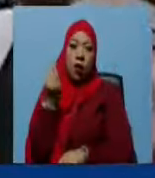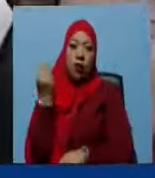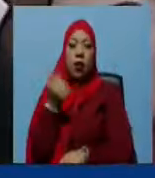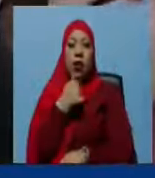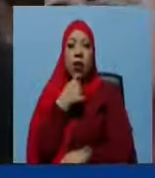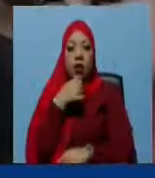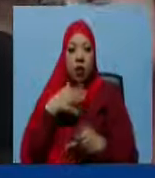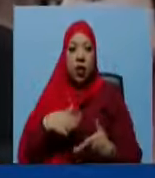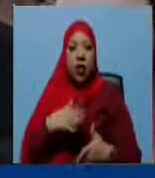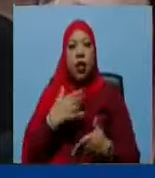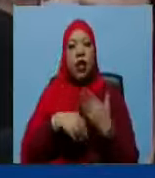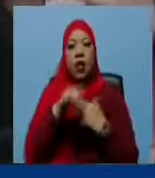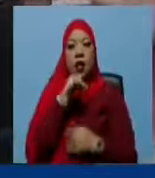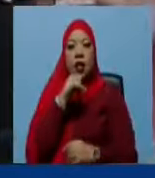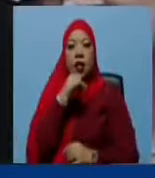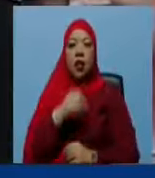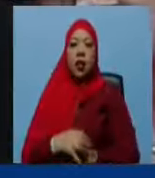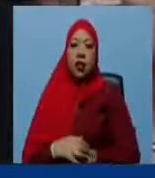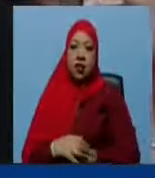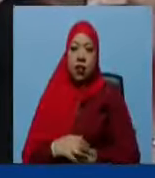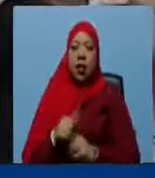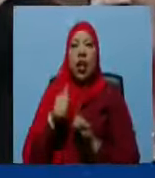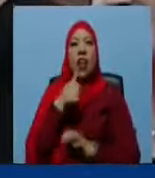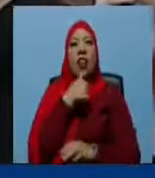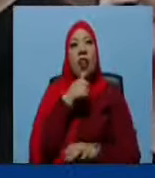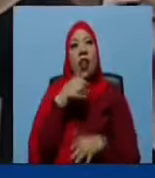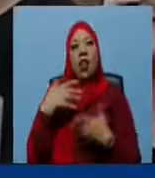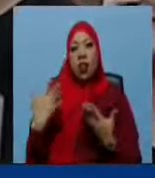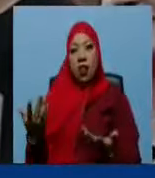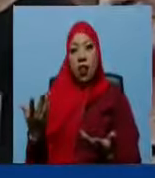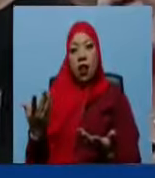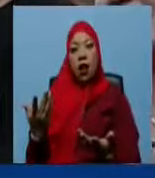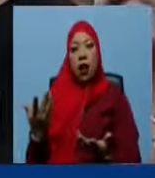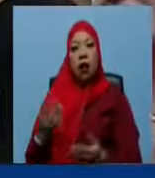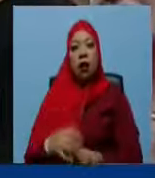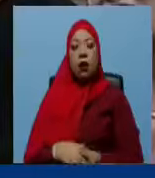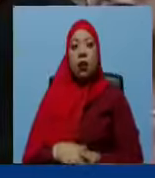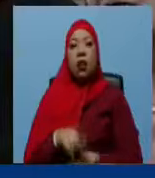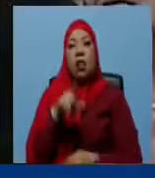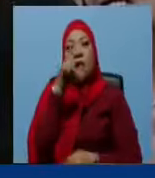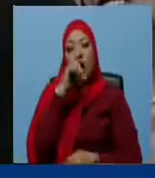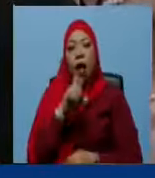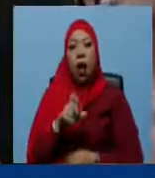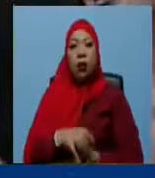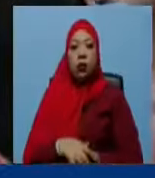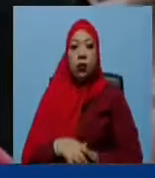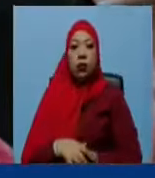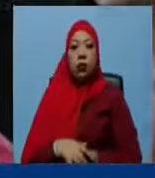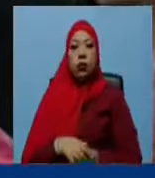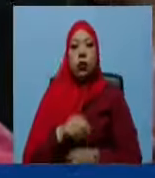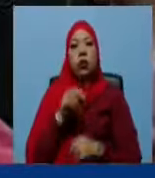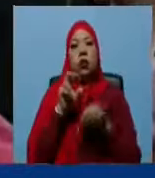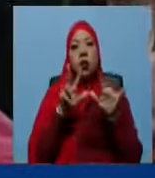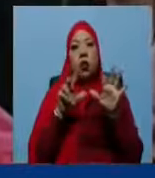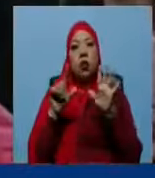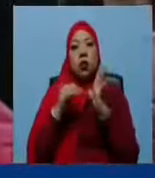¿Quiénes nacieron en los 80? ¿Qué día? ¿De qué año?